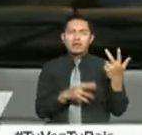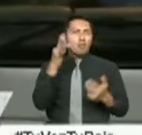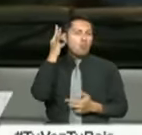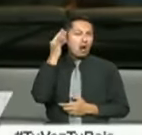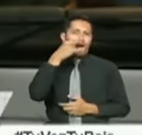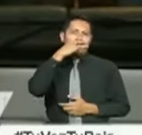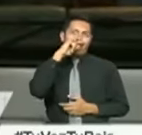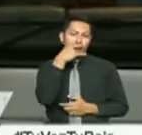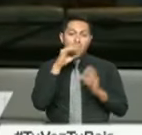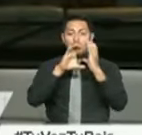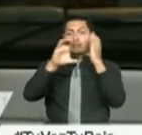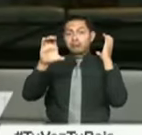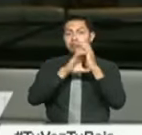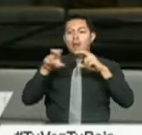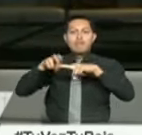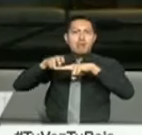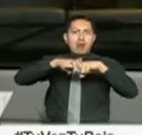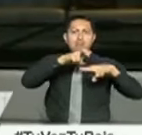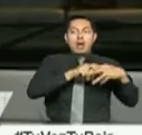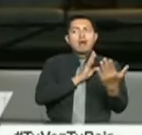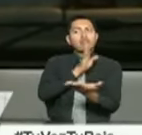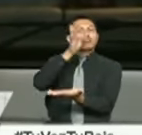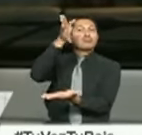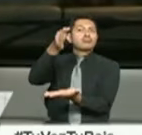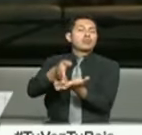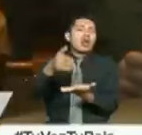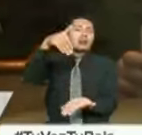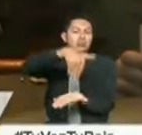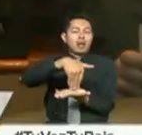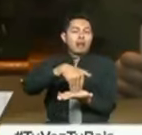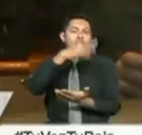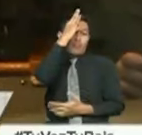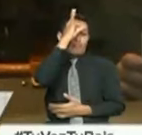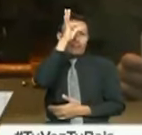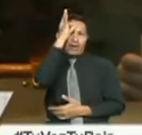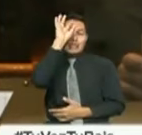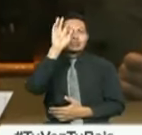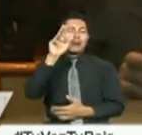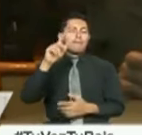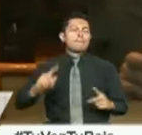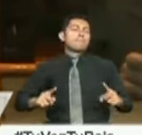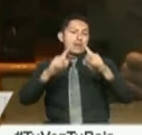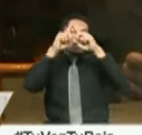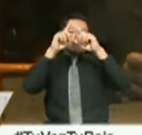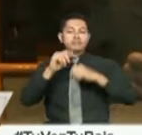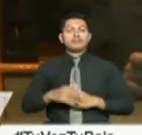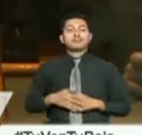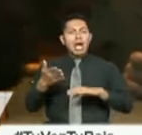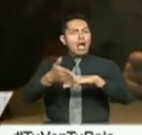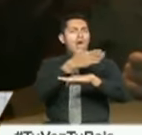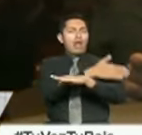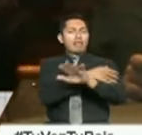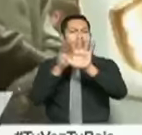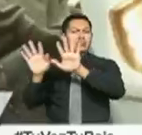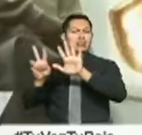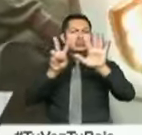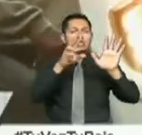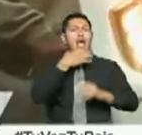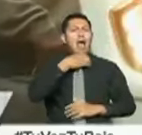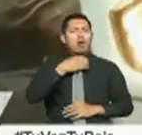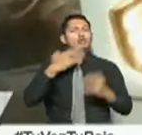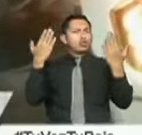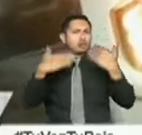autobuses y dirigidos a centros de acogida en la región parisina. Este campamento ya había sido evacuado el pasado 17 de agosto, cuando